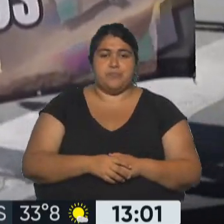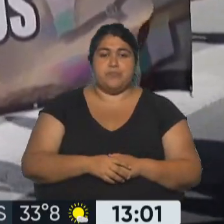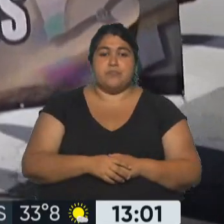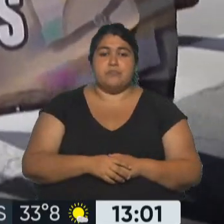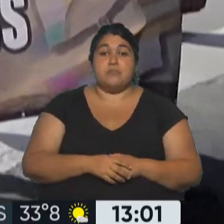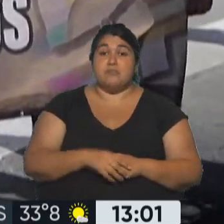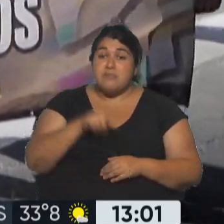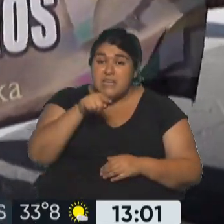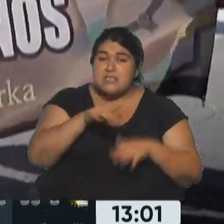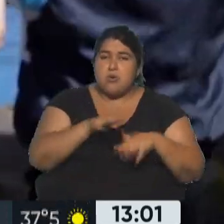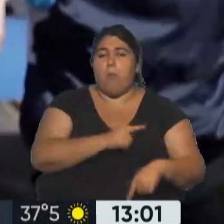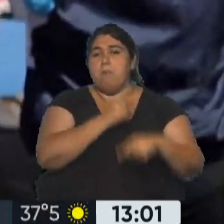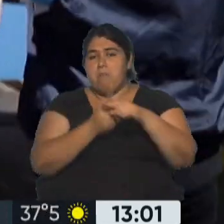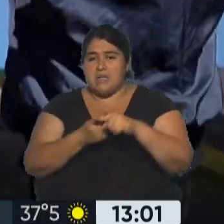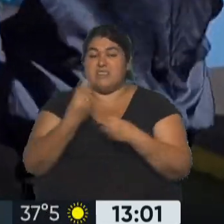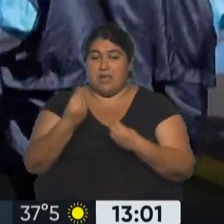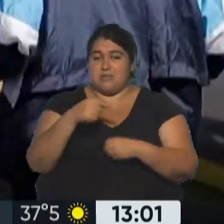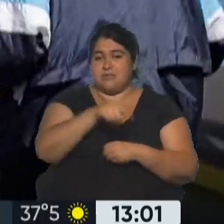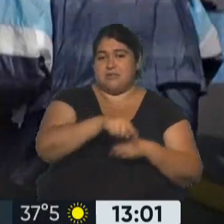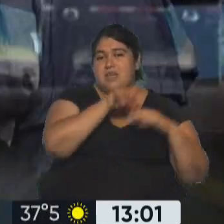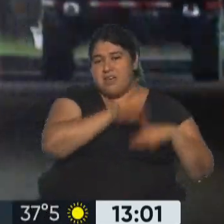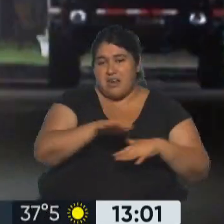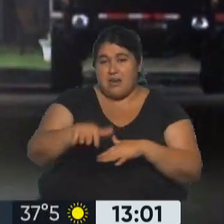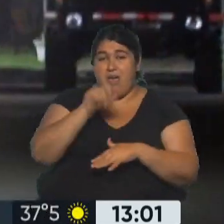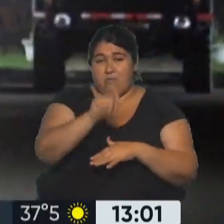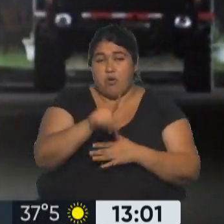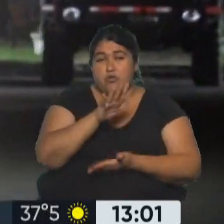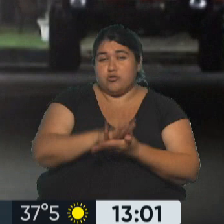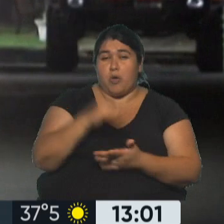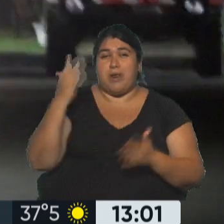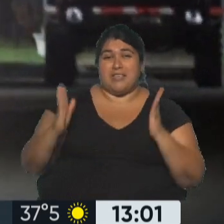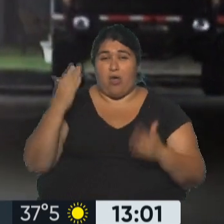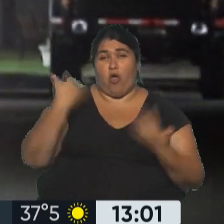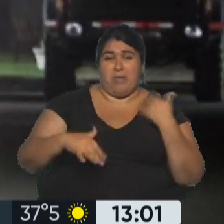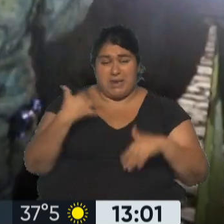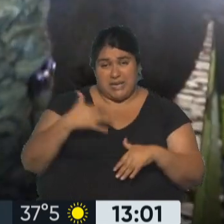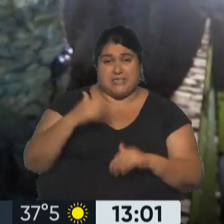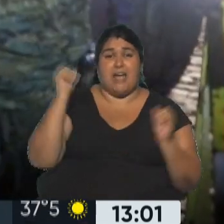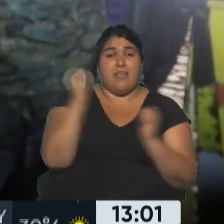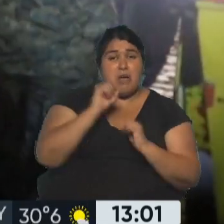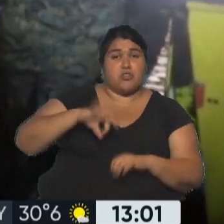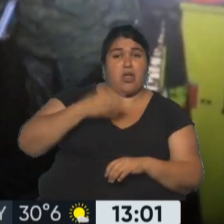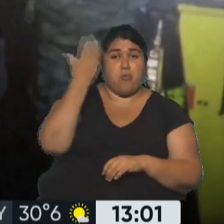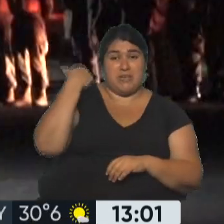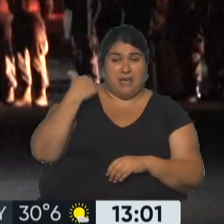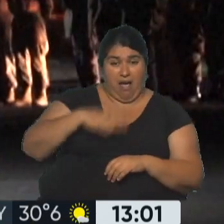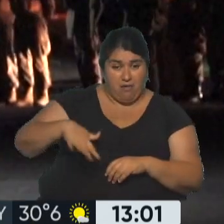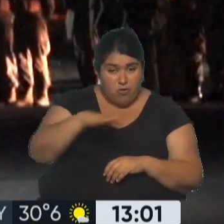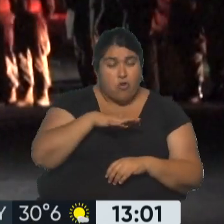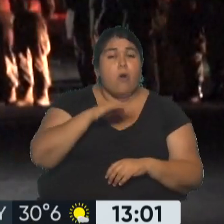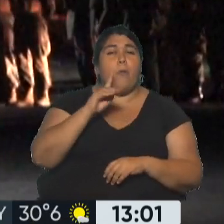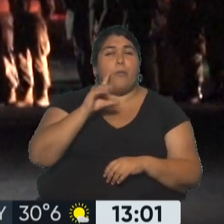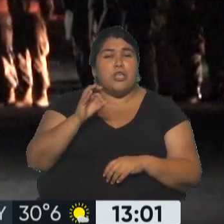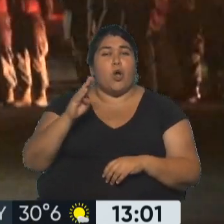A esto se suma el malestar que representa para estos sectores el estado de emergencia impuesto desde mayo del año pasado en la Araucanía y Biobío